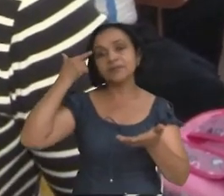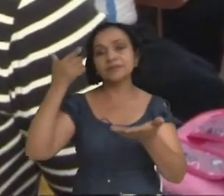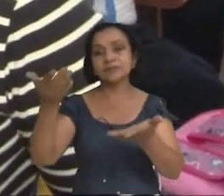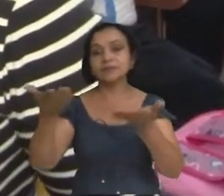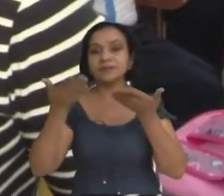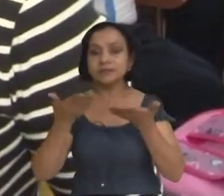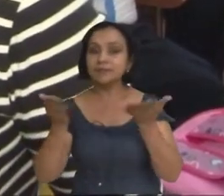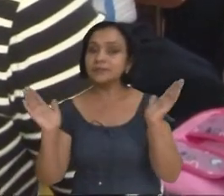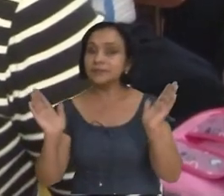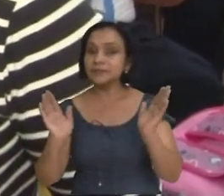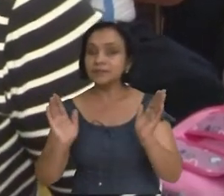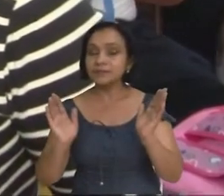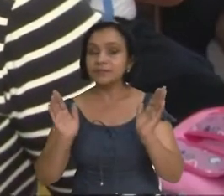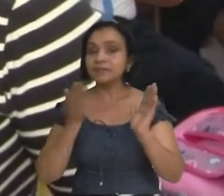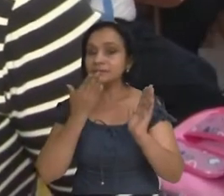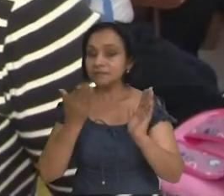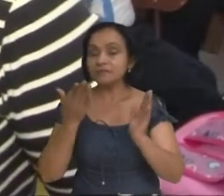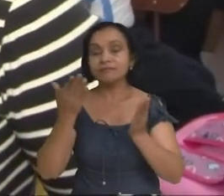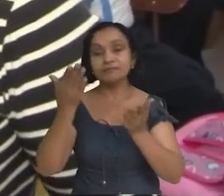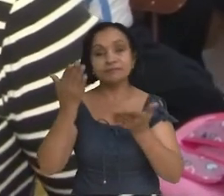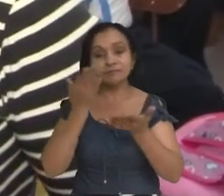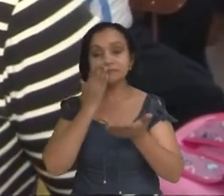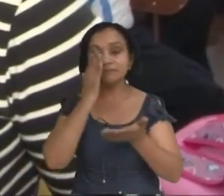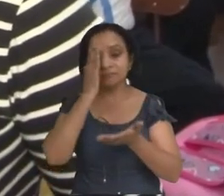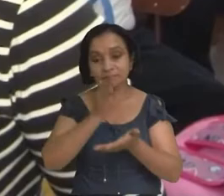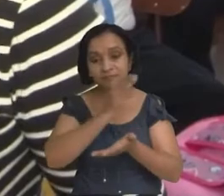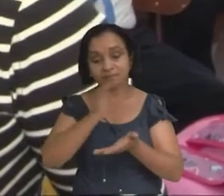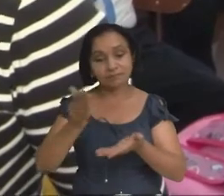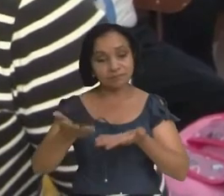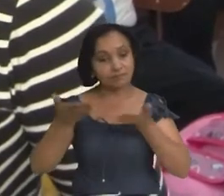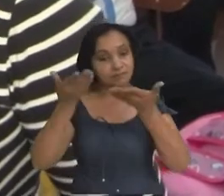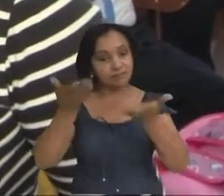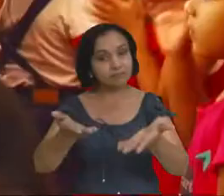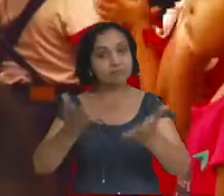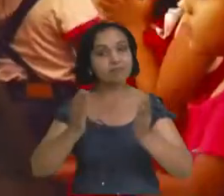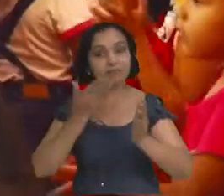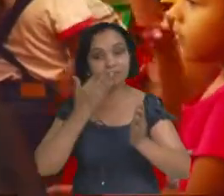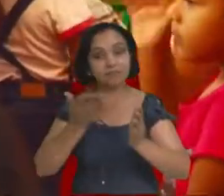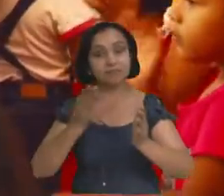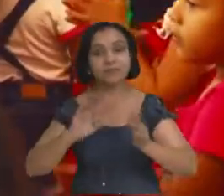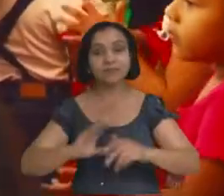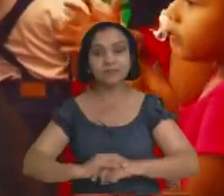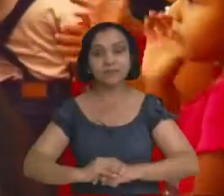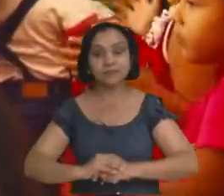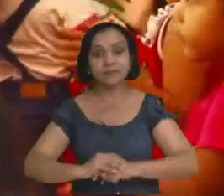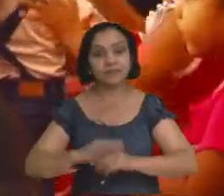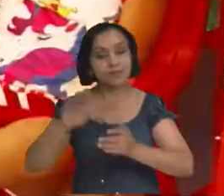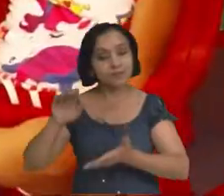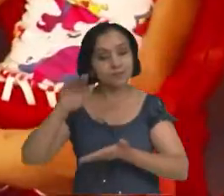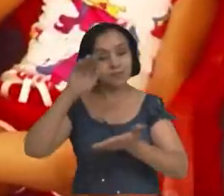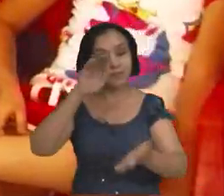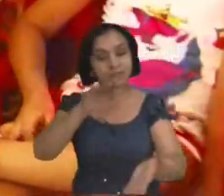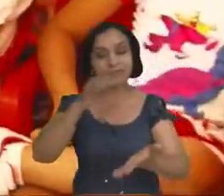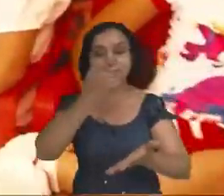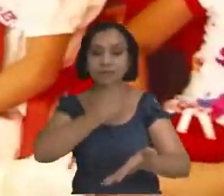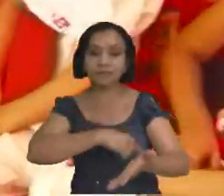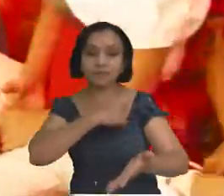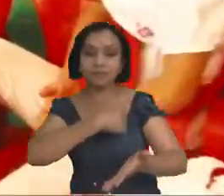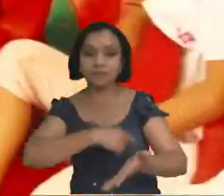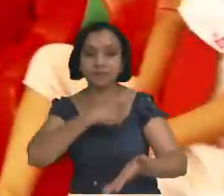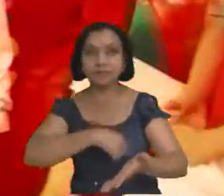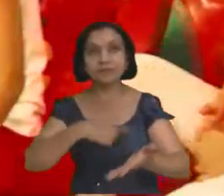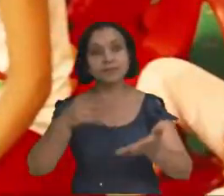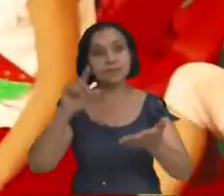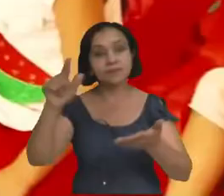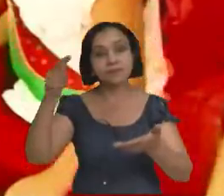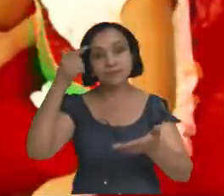ayudar, pues una gran bendición y que el Señor lo siga bendiciendo siempre. Además de la entrega de paquetes escolares por mandato del